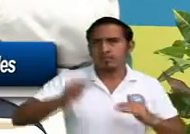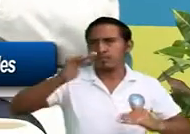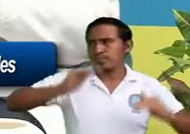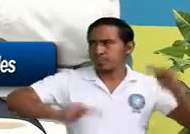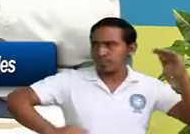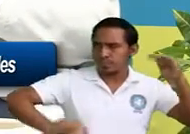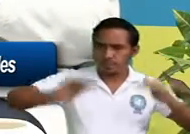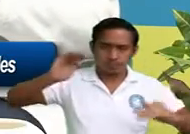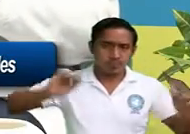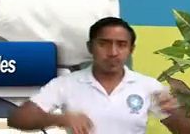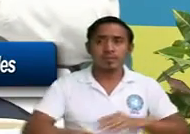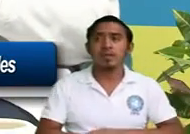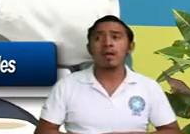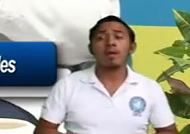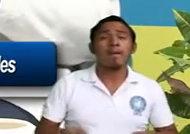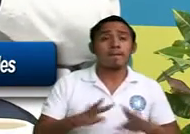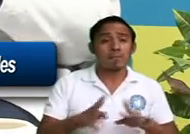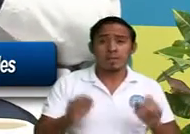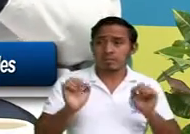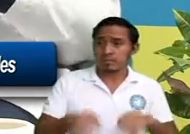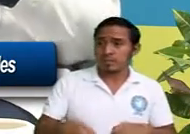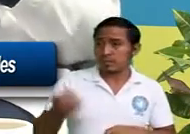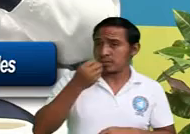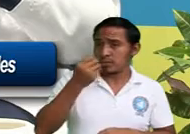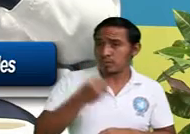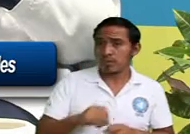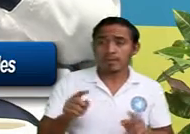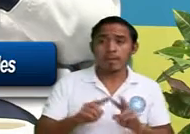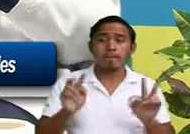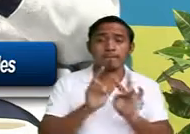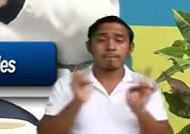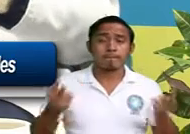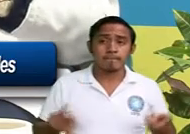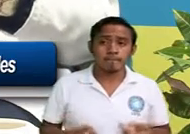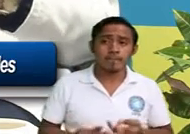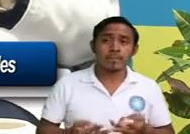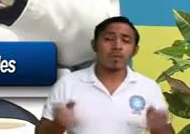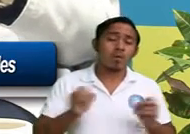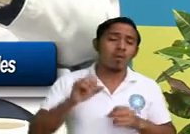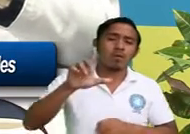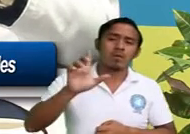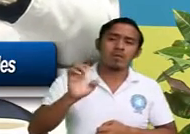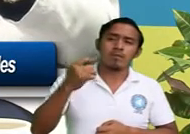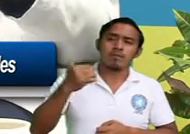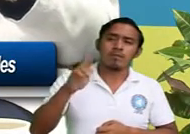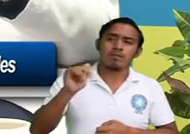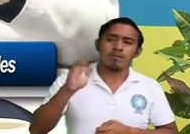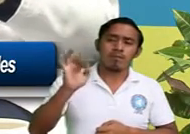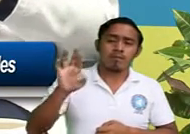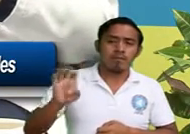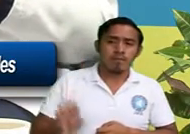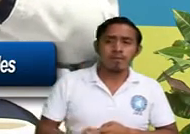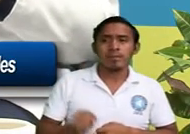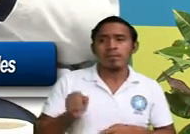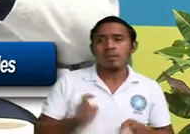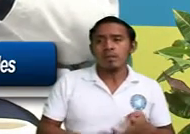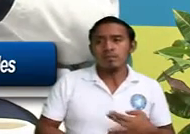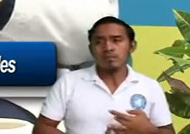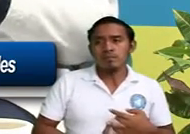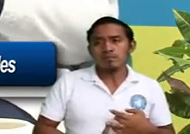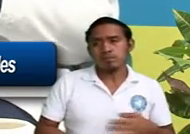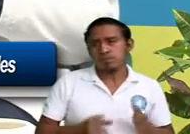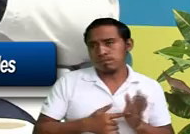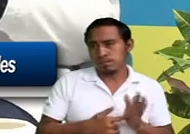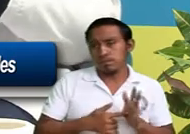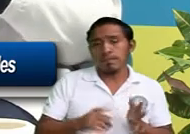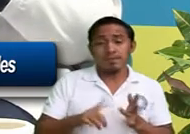balanceada. Si ellas pudieran comer algún tipo de verduras o legumbre o algún tipo de... Por ejemplo,